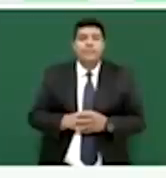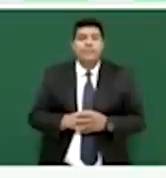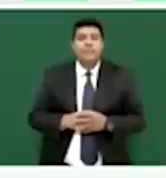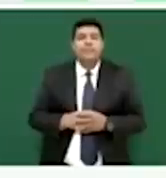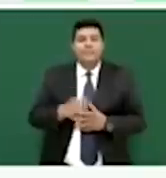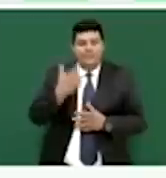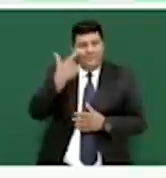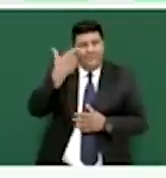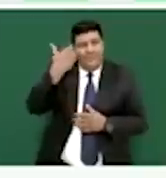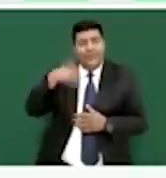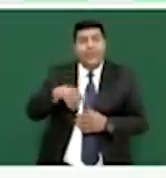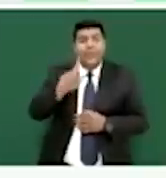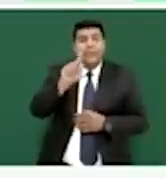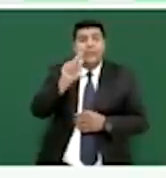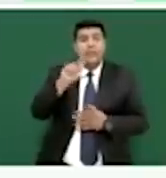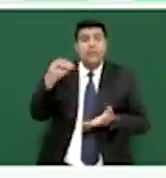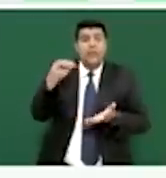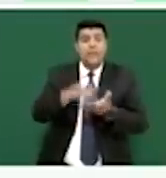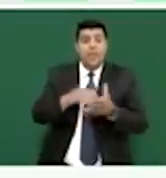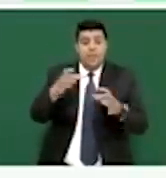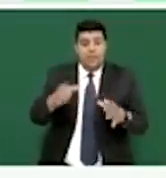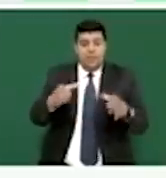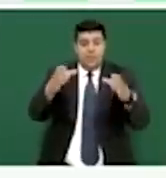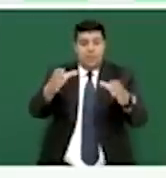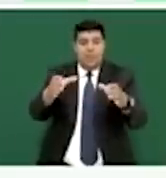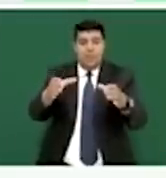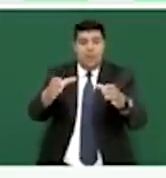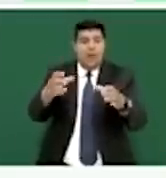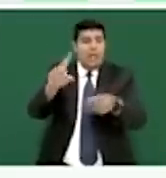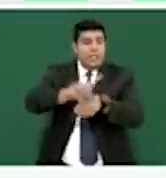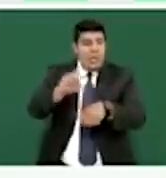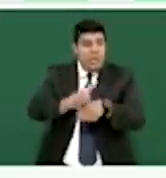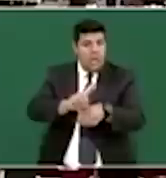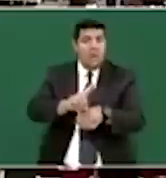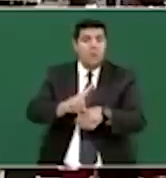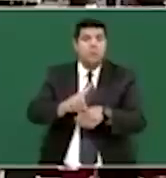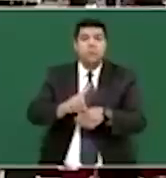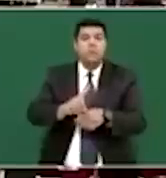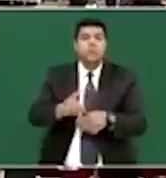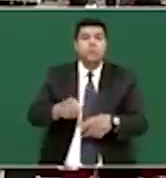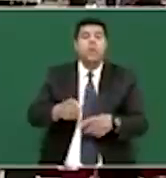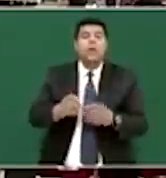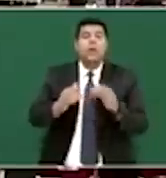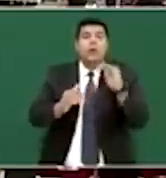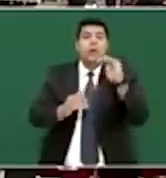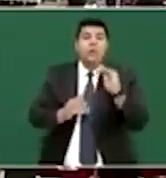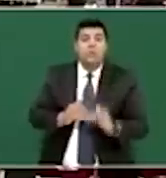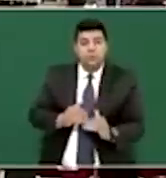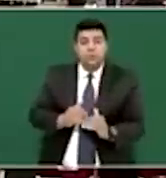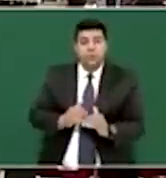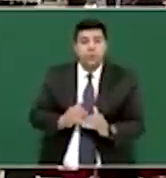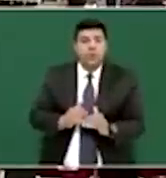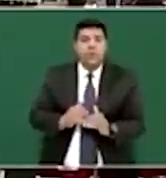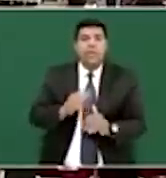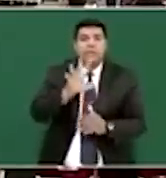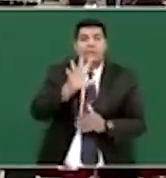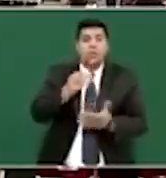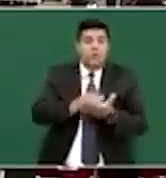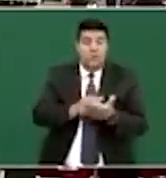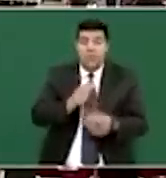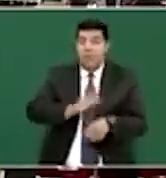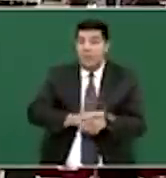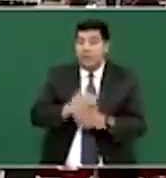mil barriles diarios a 5 o 6 mil barriles. Están como vamos